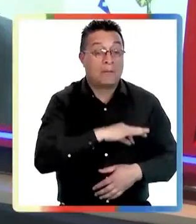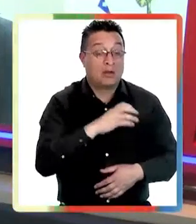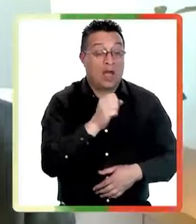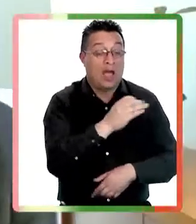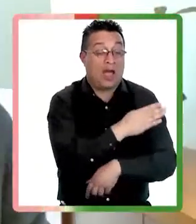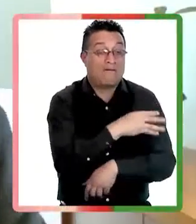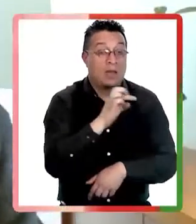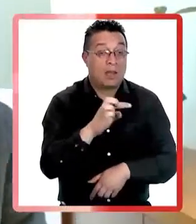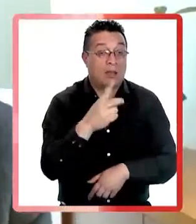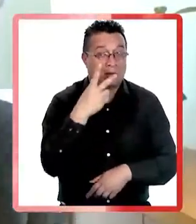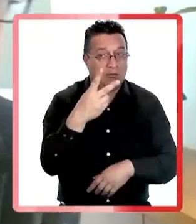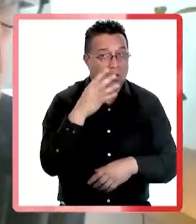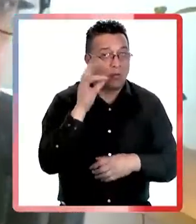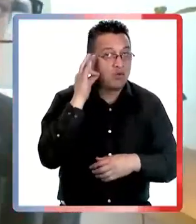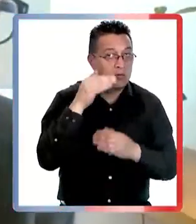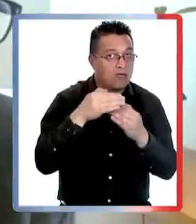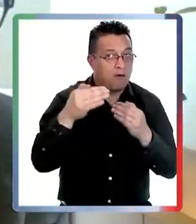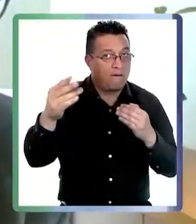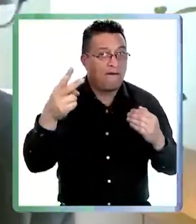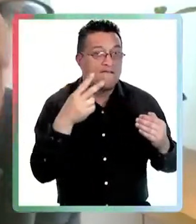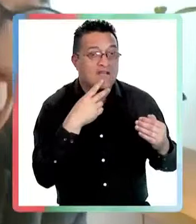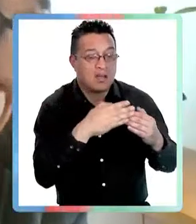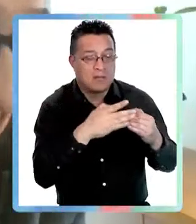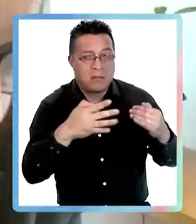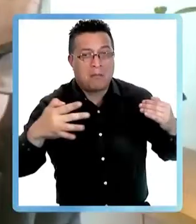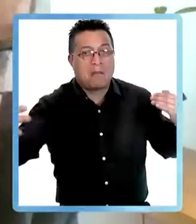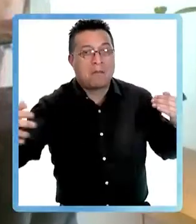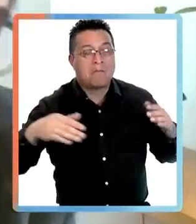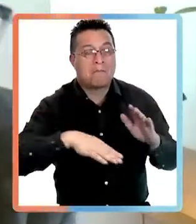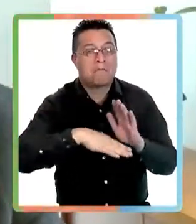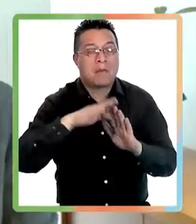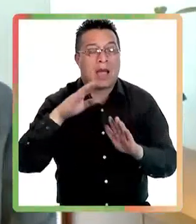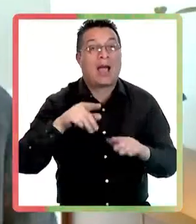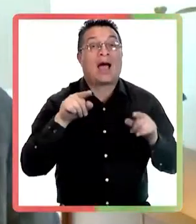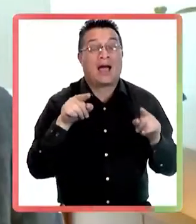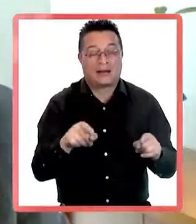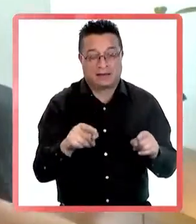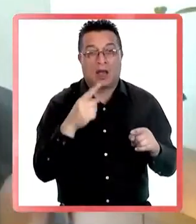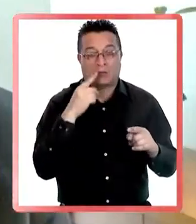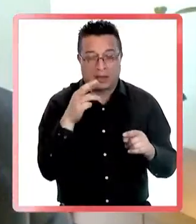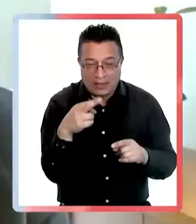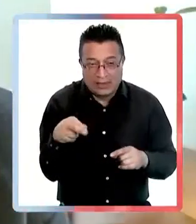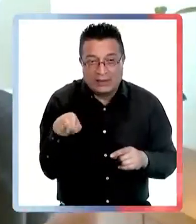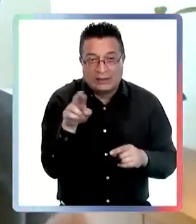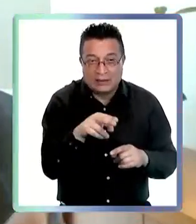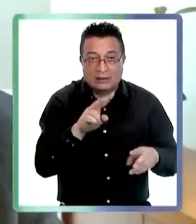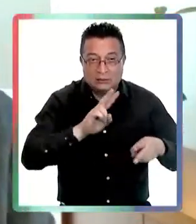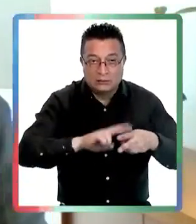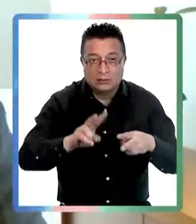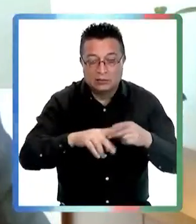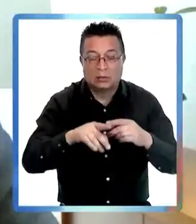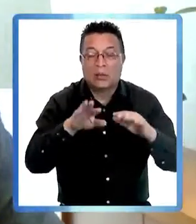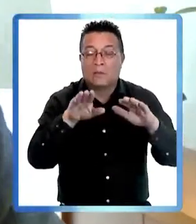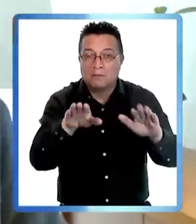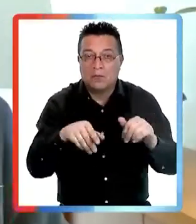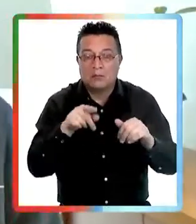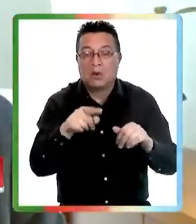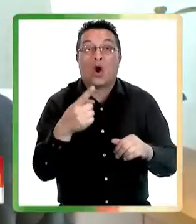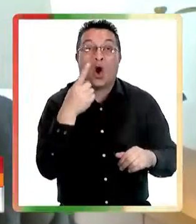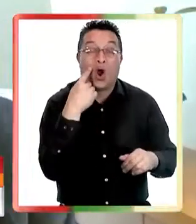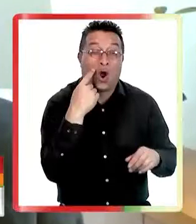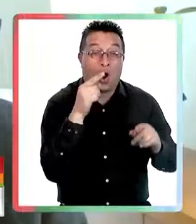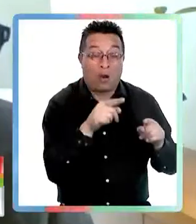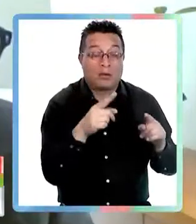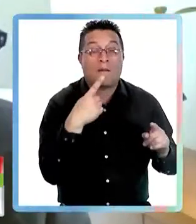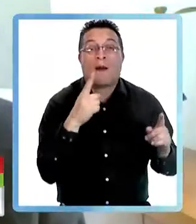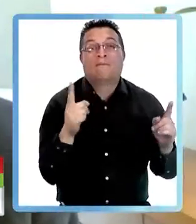pensión de la AFP con la expectativa de vida de la mujer, que es más larga. Entonces aquí se le va a recalcular con la expectativa del